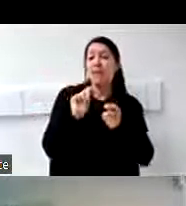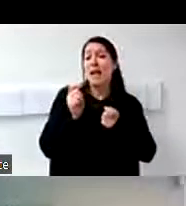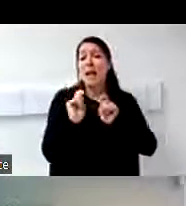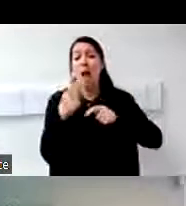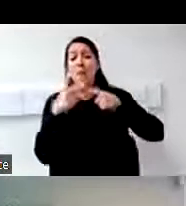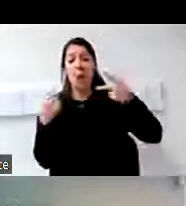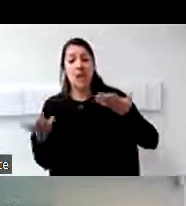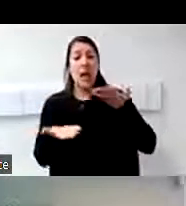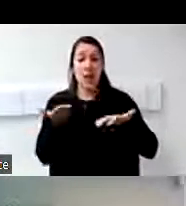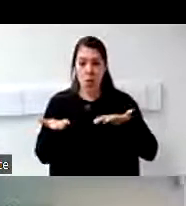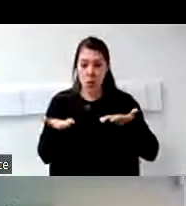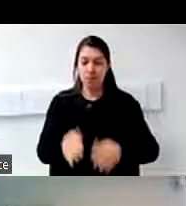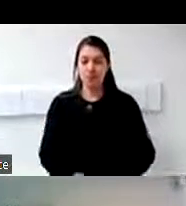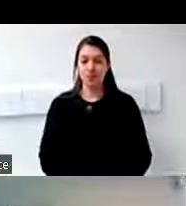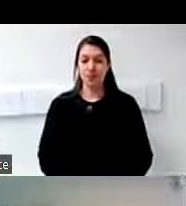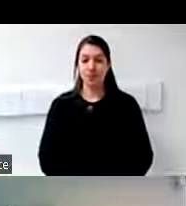otras posibles capacitaciones.